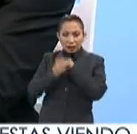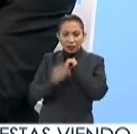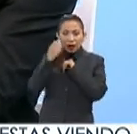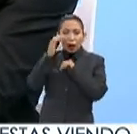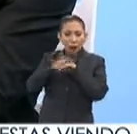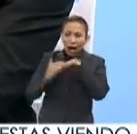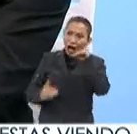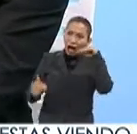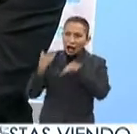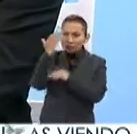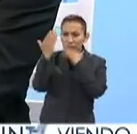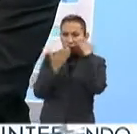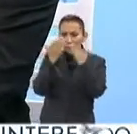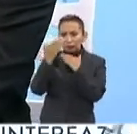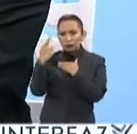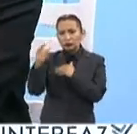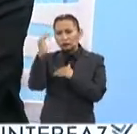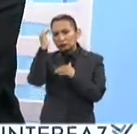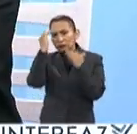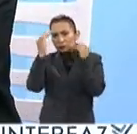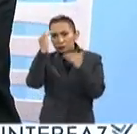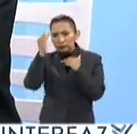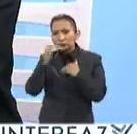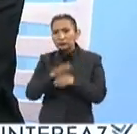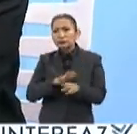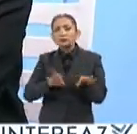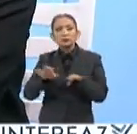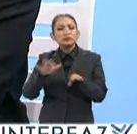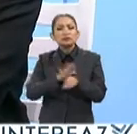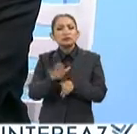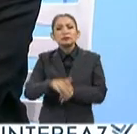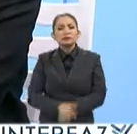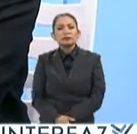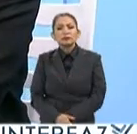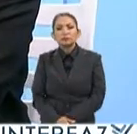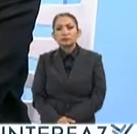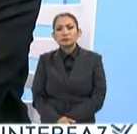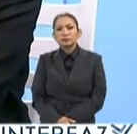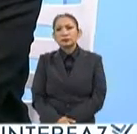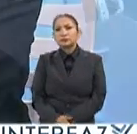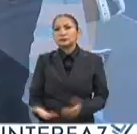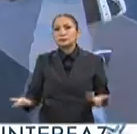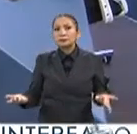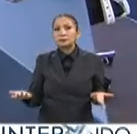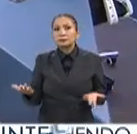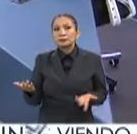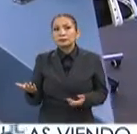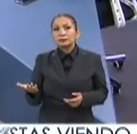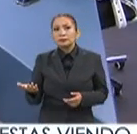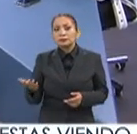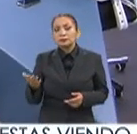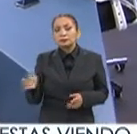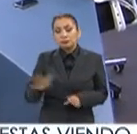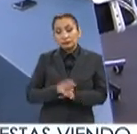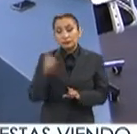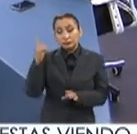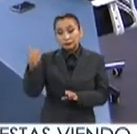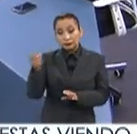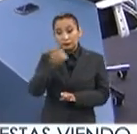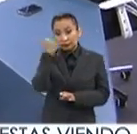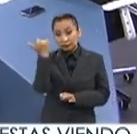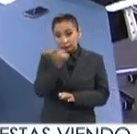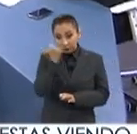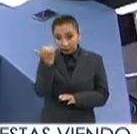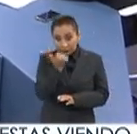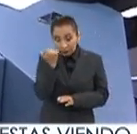poder desarrollar sus conocimientos en el sector laboral, ¿qué tal está? Bueno, digamos que el hecho de que un